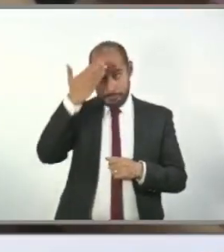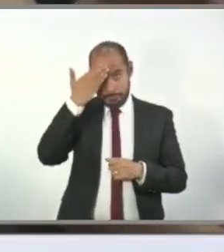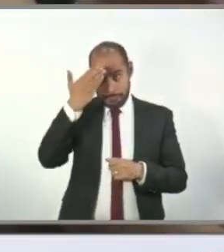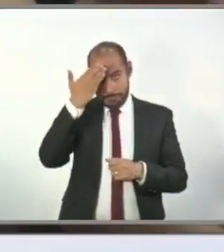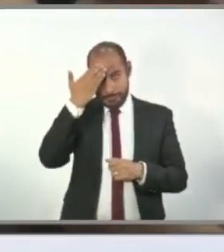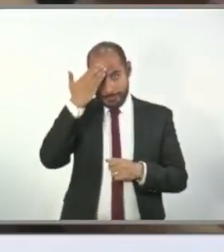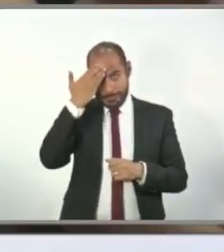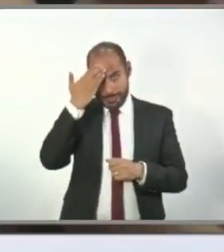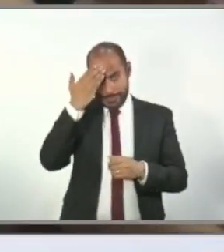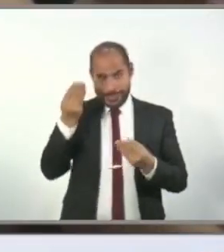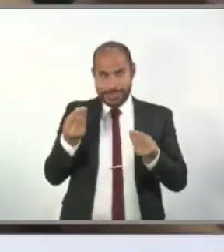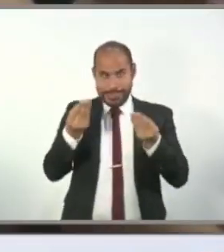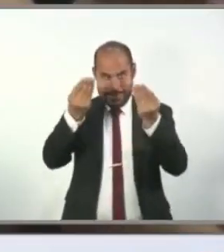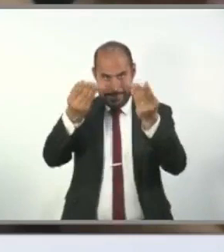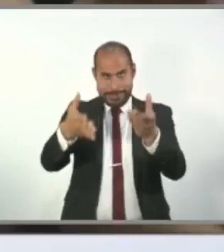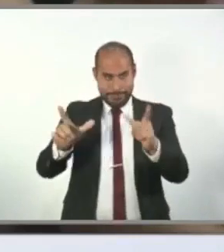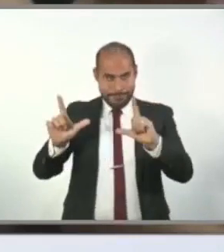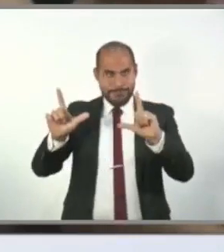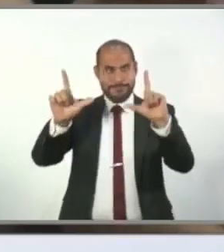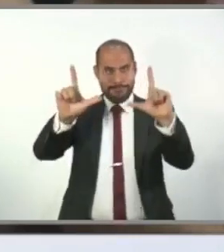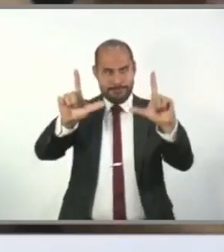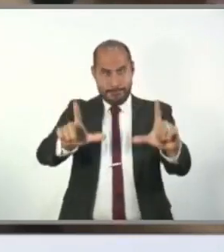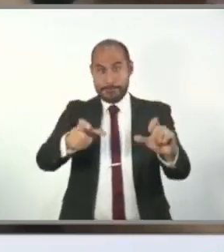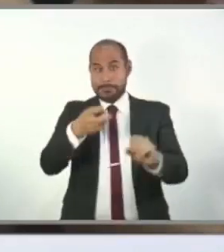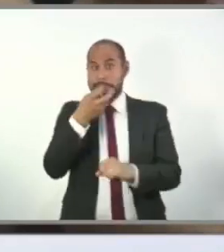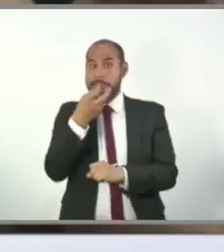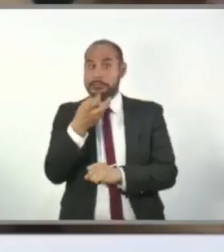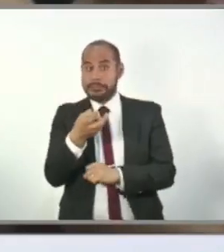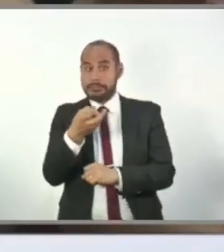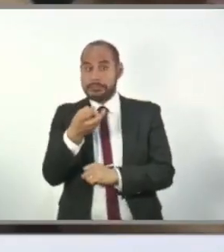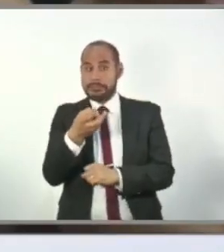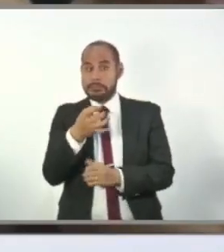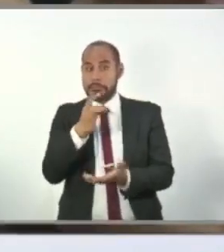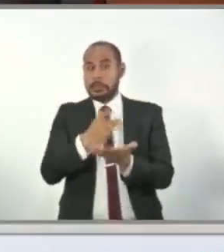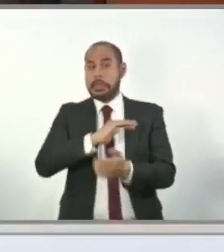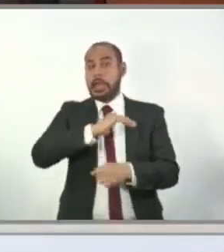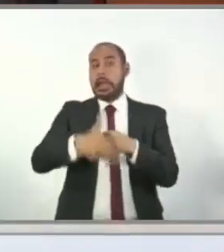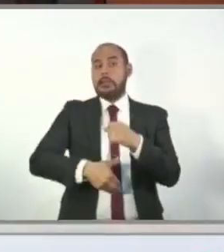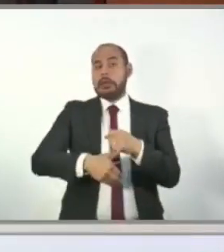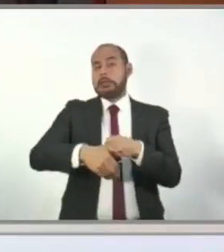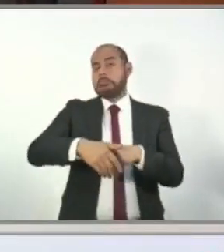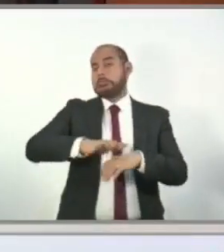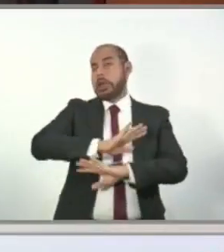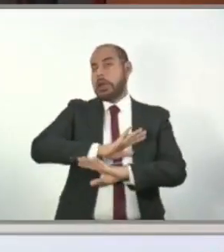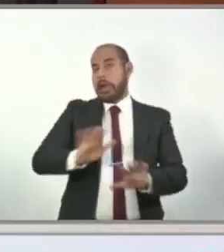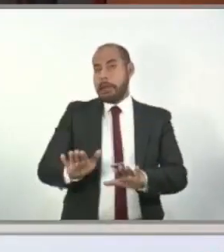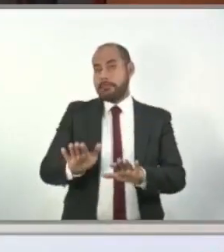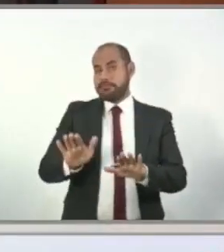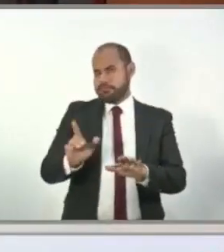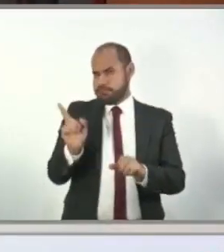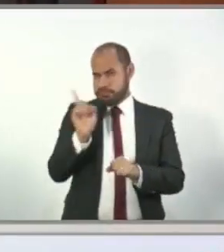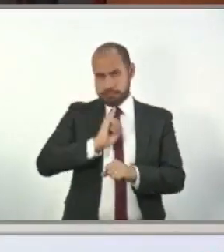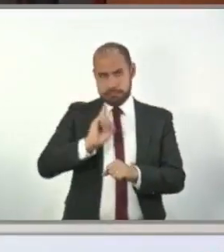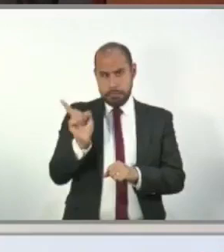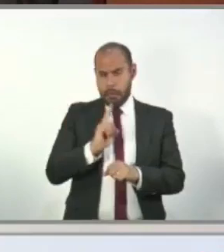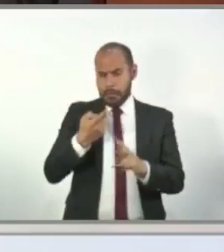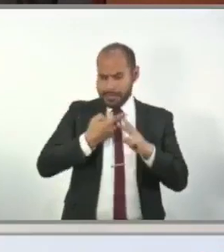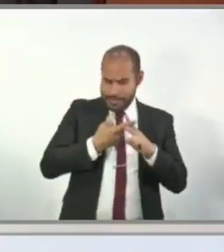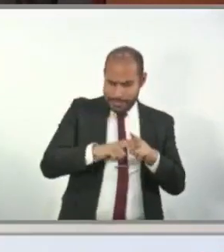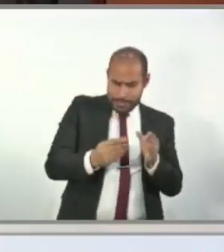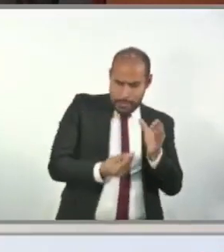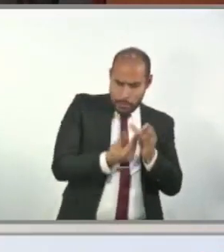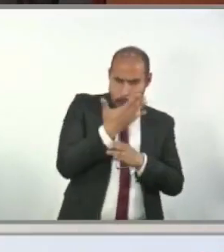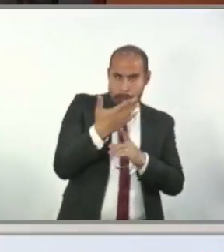que están por recibir no es solo símbolo del fin de un ciclo, sino símbolo del inicio de una